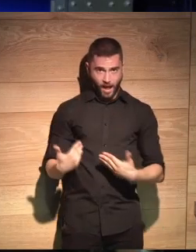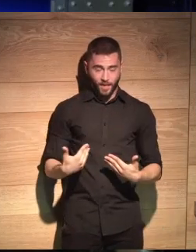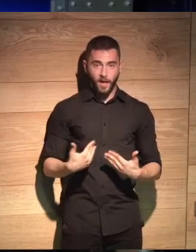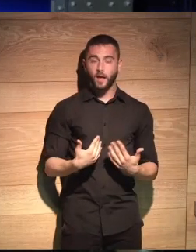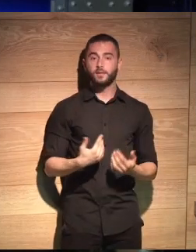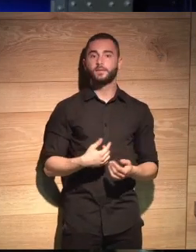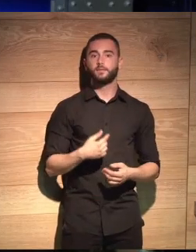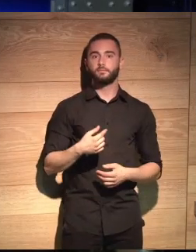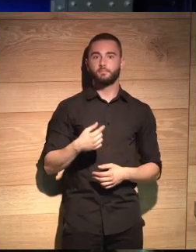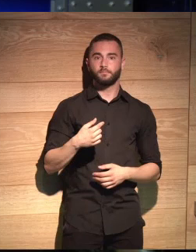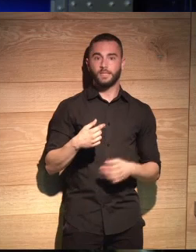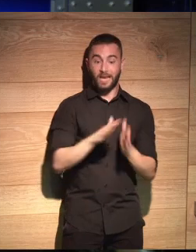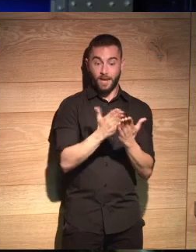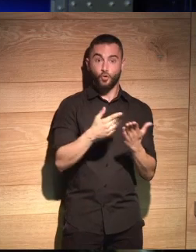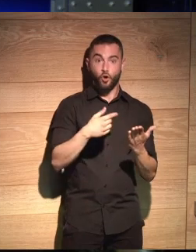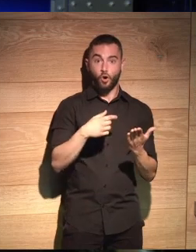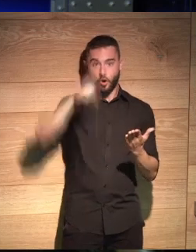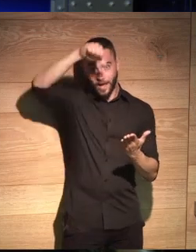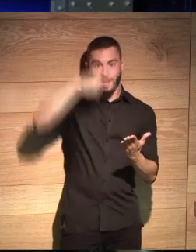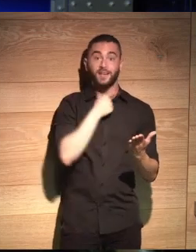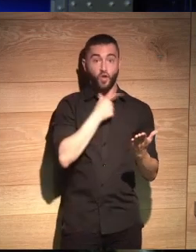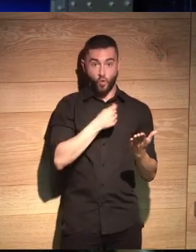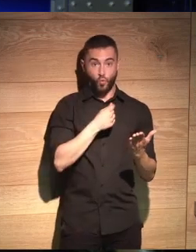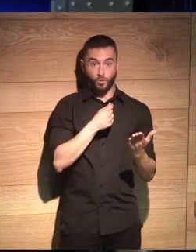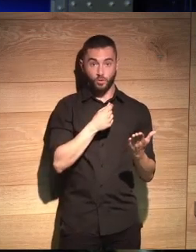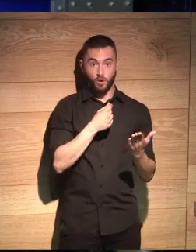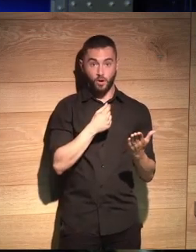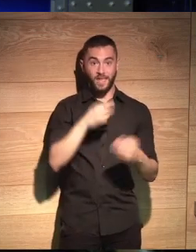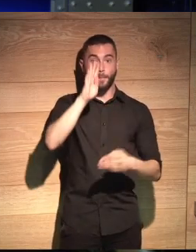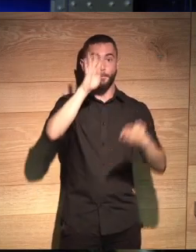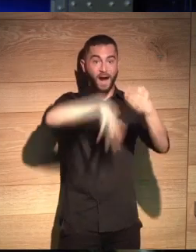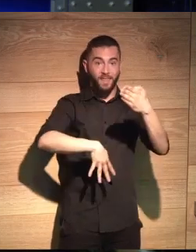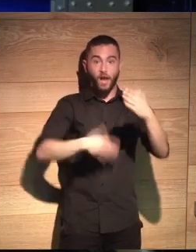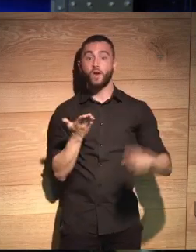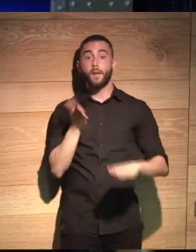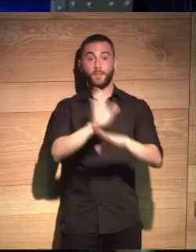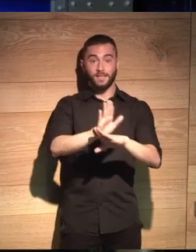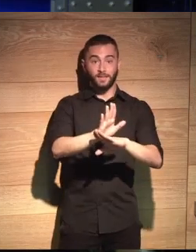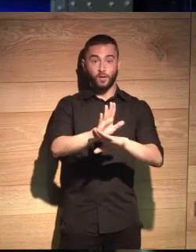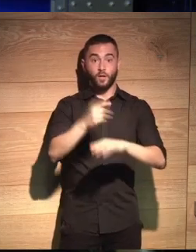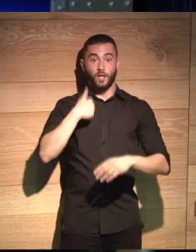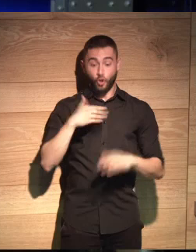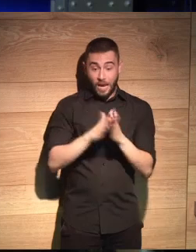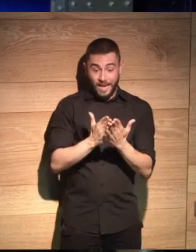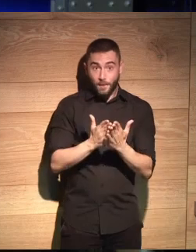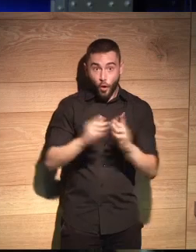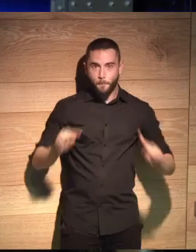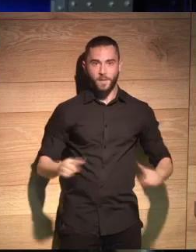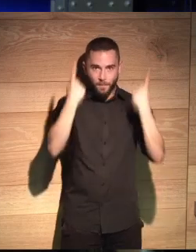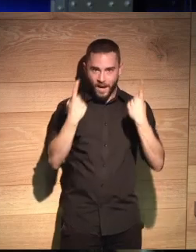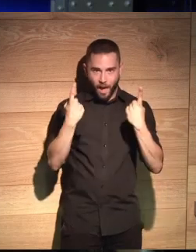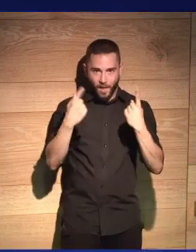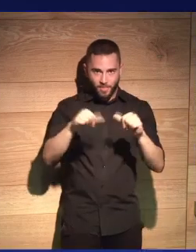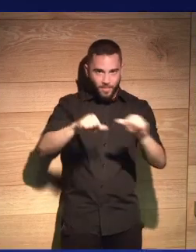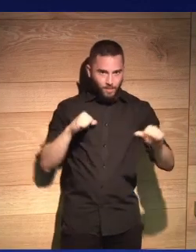y pues yo creo que le gustó lo suficiente como para aceptar presentarlo en Barcelona, y fue la primera vez que presenté un libro en mi vida,